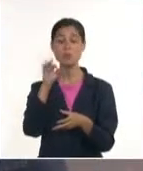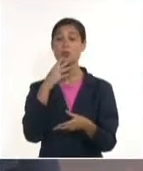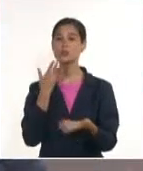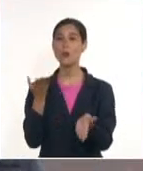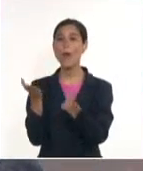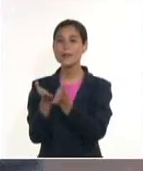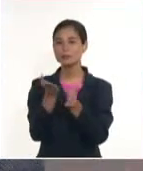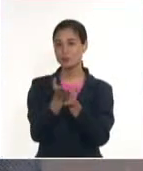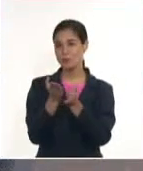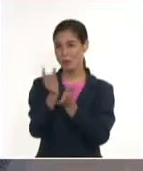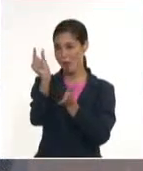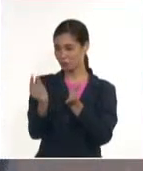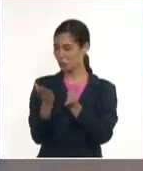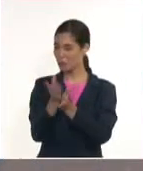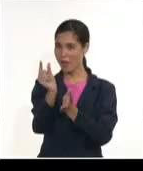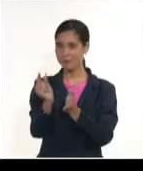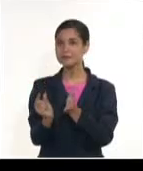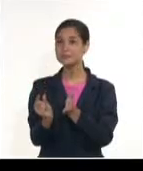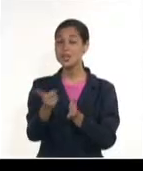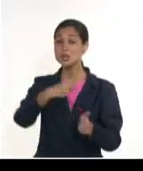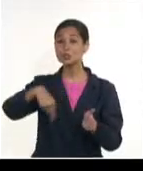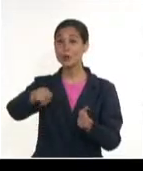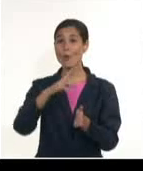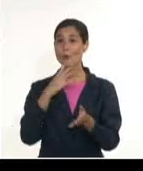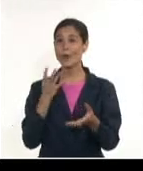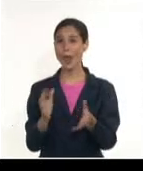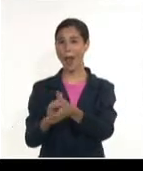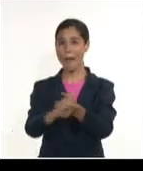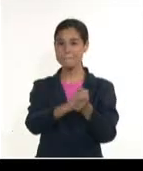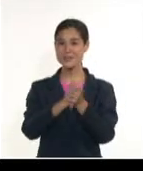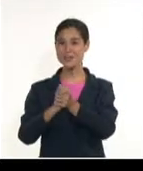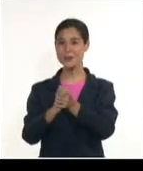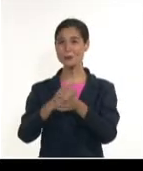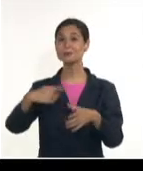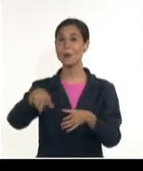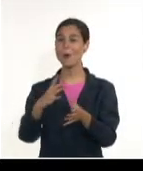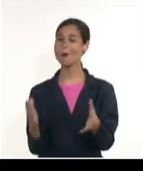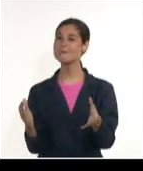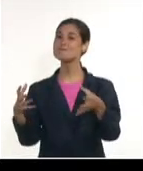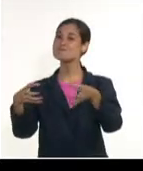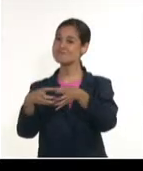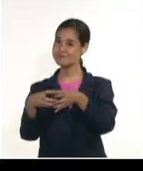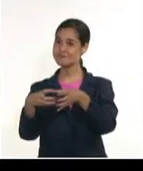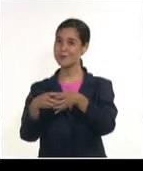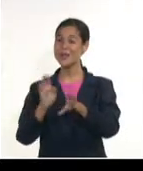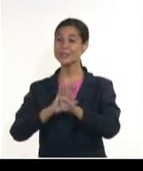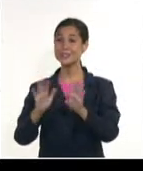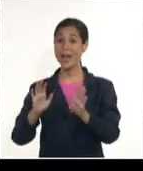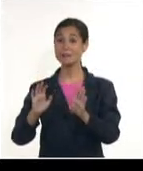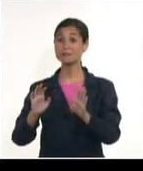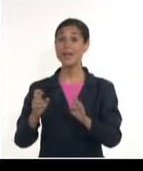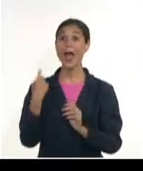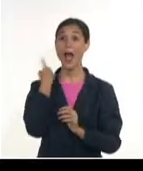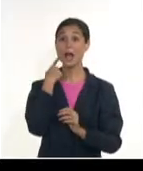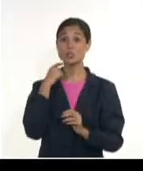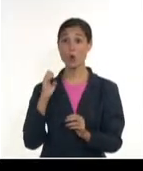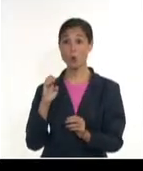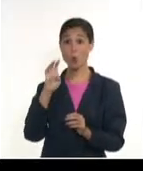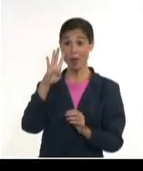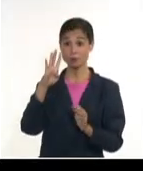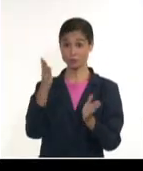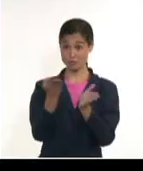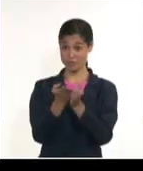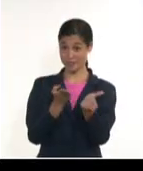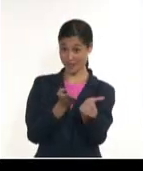mi grupo Histeresis, que bueno, todos somos egresados de la ENA. Cuando todavía estábamos en cuarto año de la escuela de música, nos presentamos